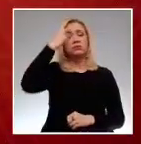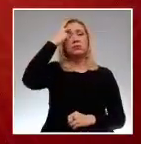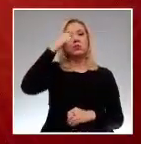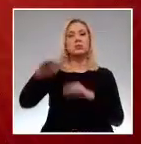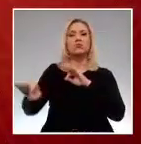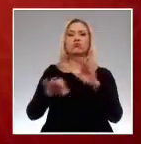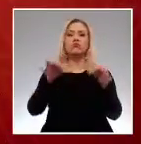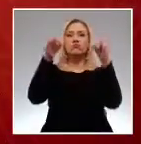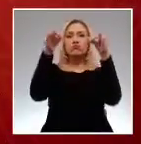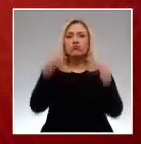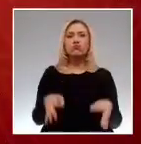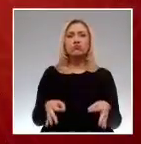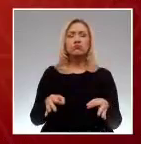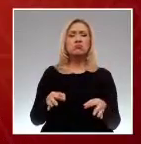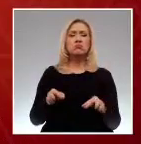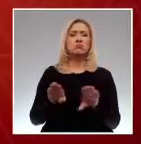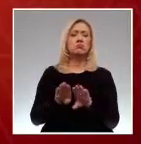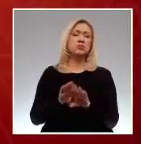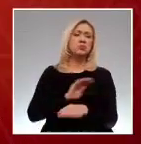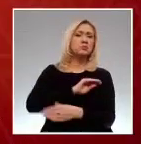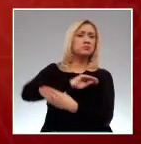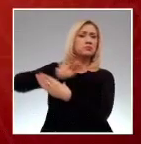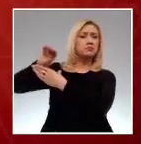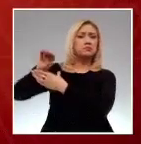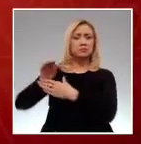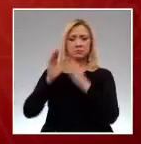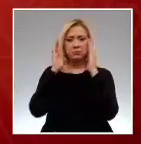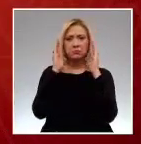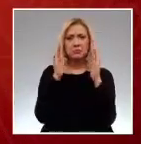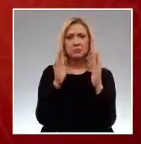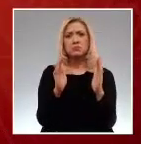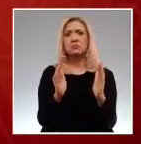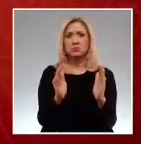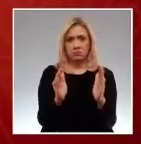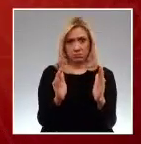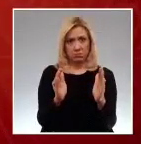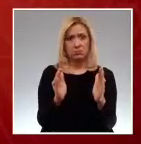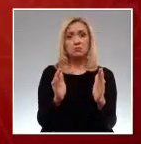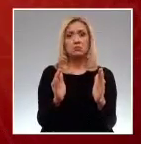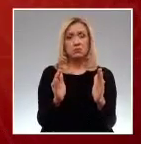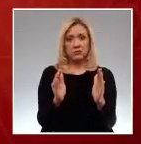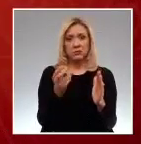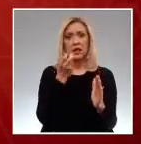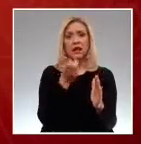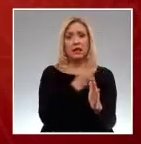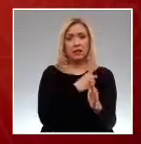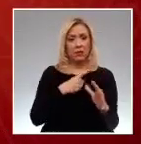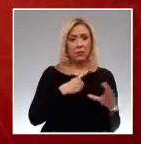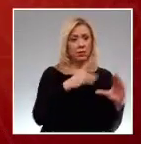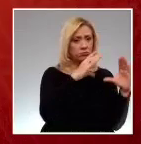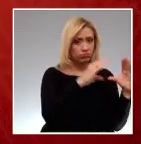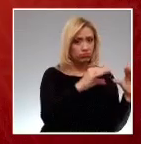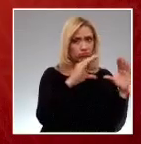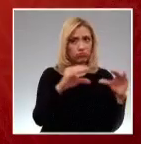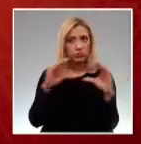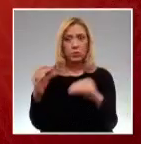una cuestión de ética y por lo tanto sí debe ser parte de la formación en la